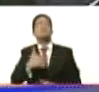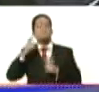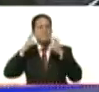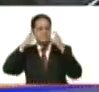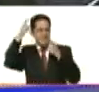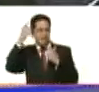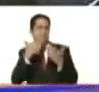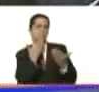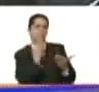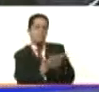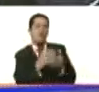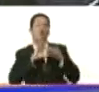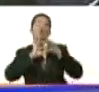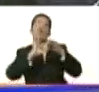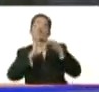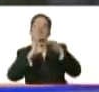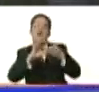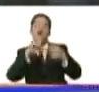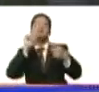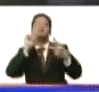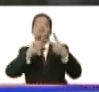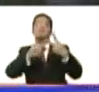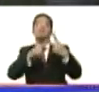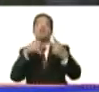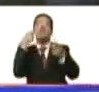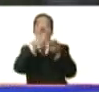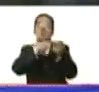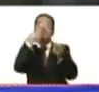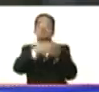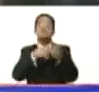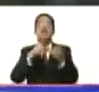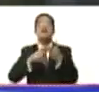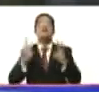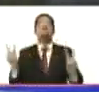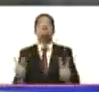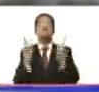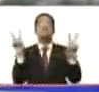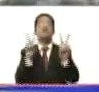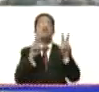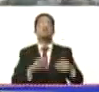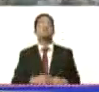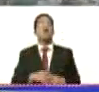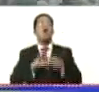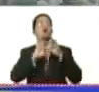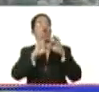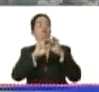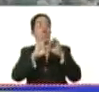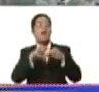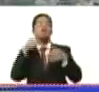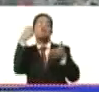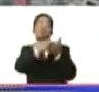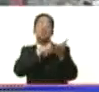Unidad, lucha y victoria. Unidad, lucha